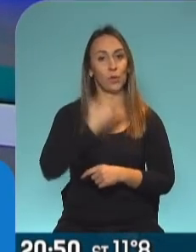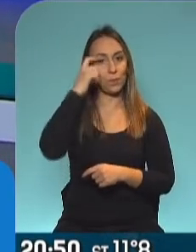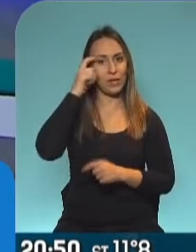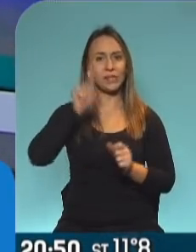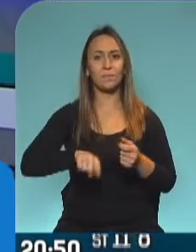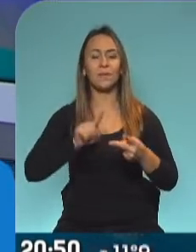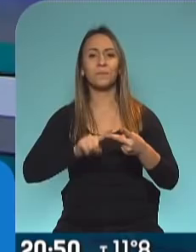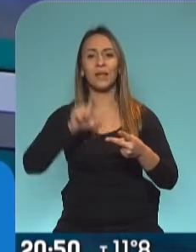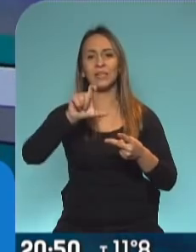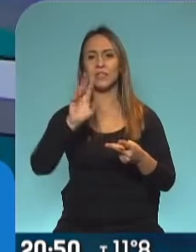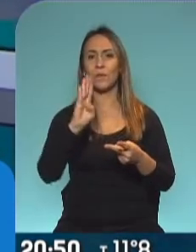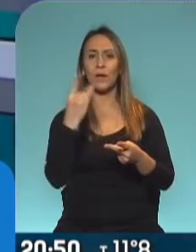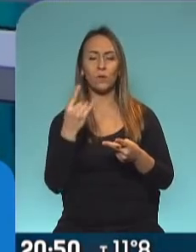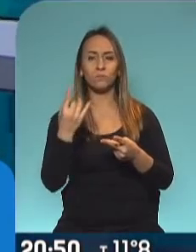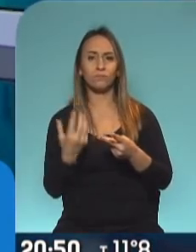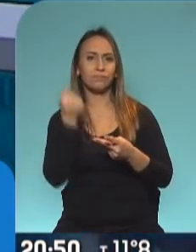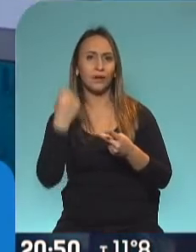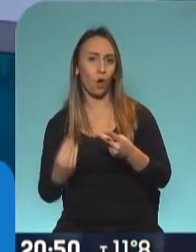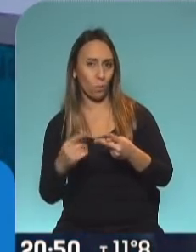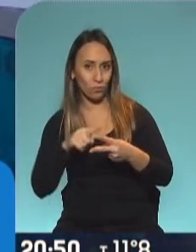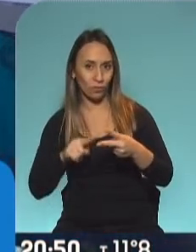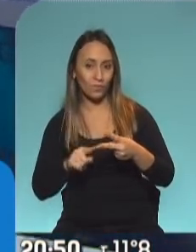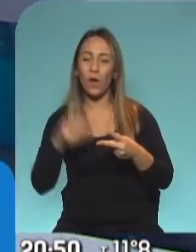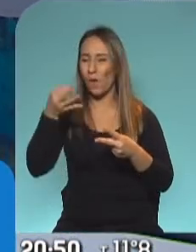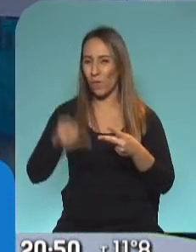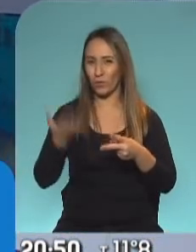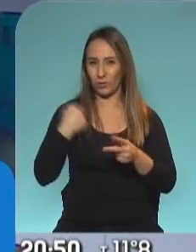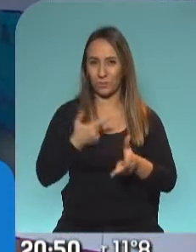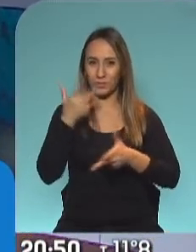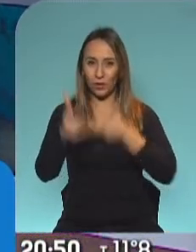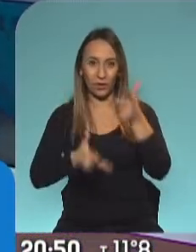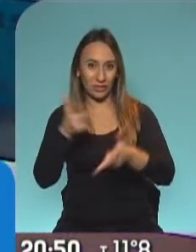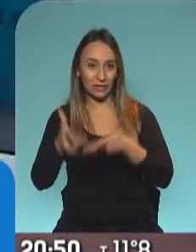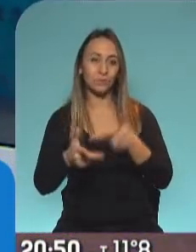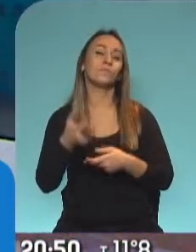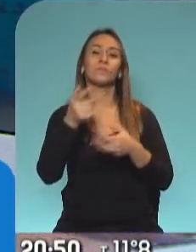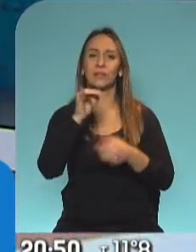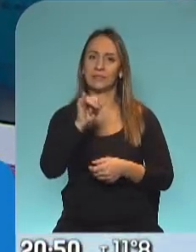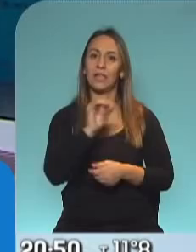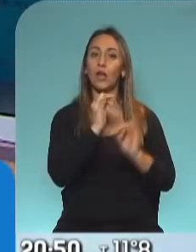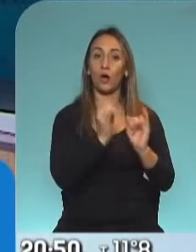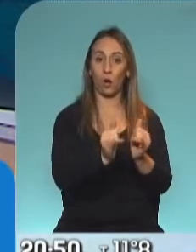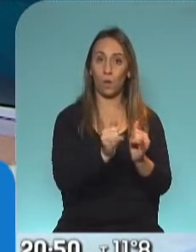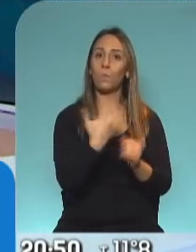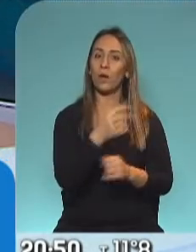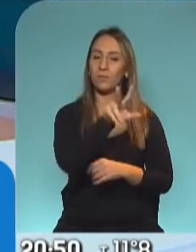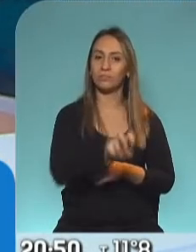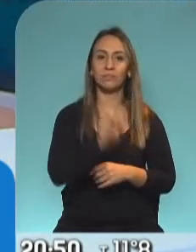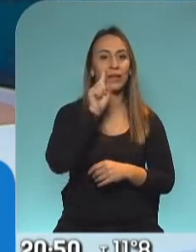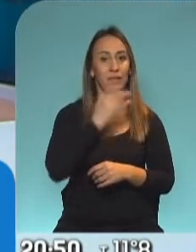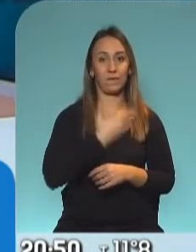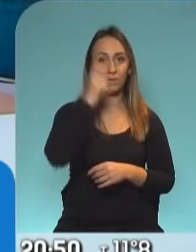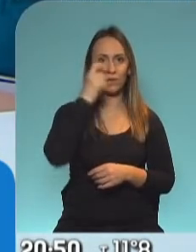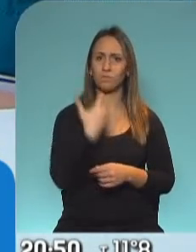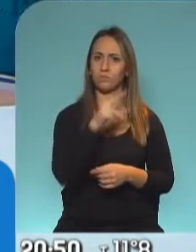CBU? Pregunta. Bien. Justo de lo que estábamos De lo hablando. que les estaba contando. Sí, un adolescente puede tener su ingreso familiar de